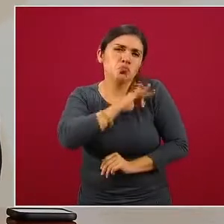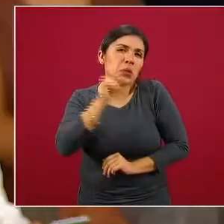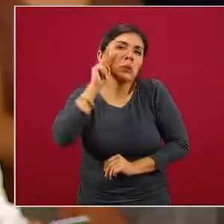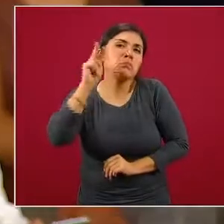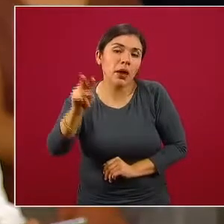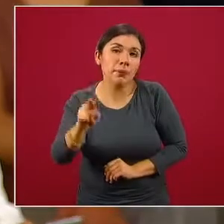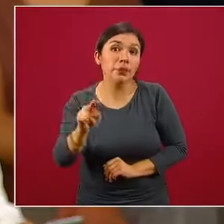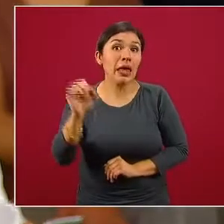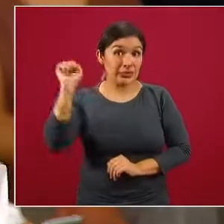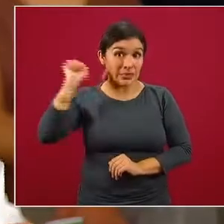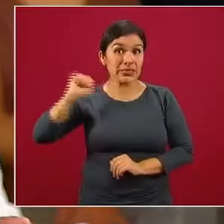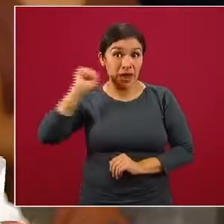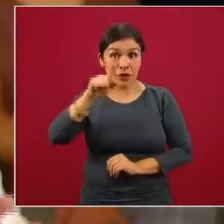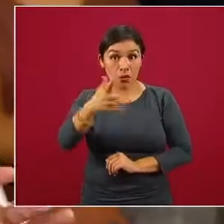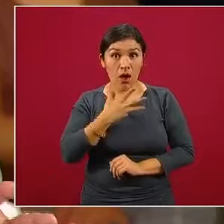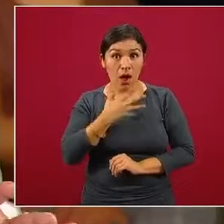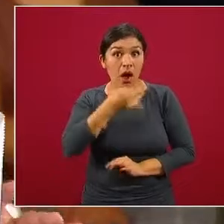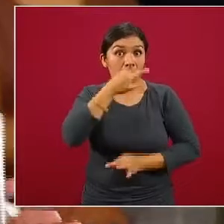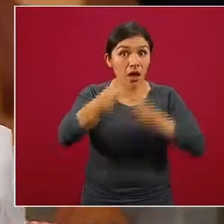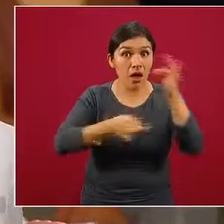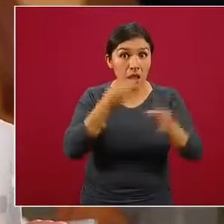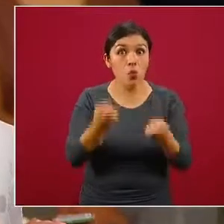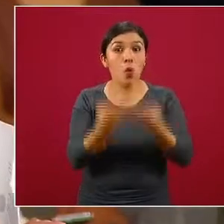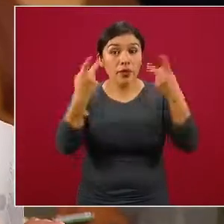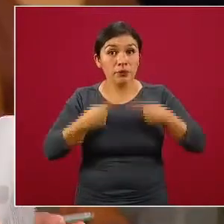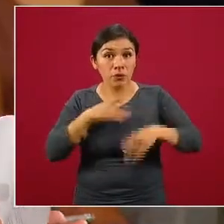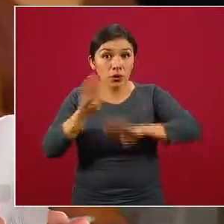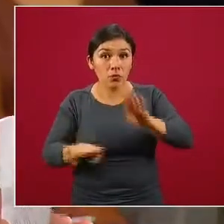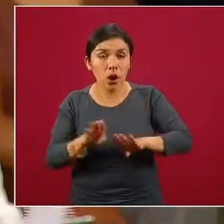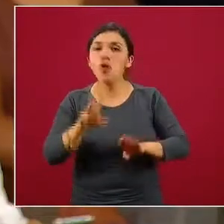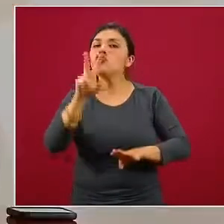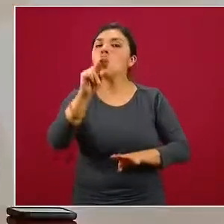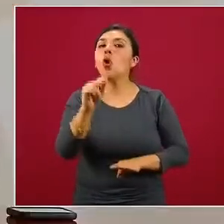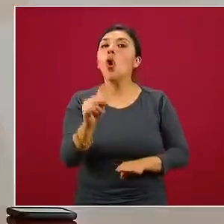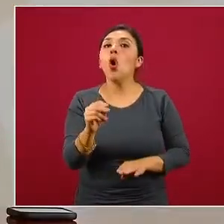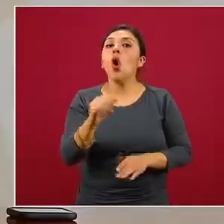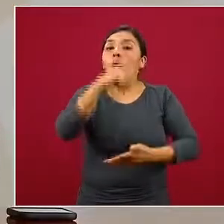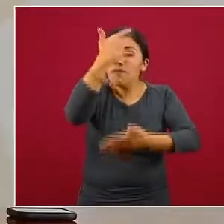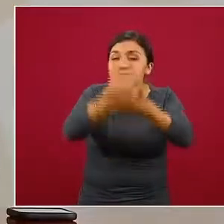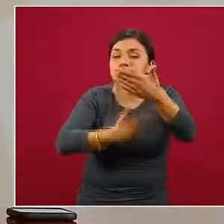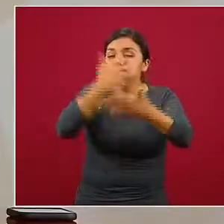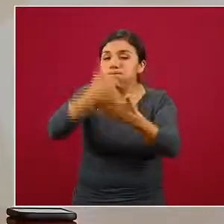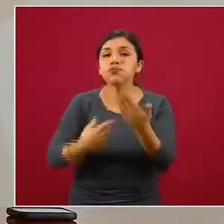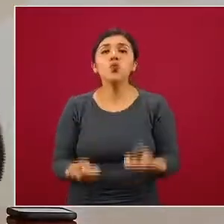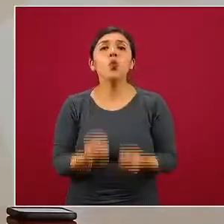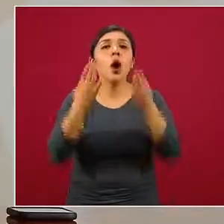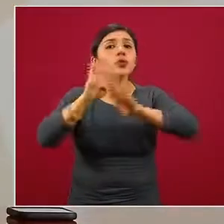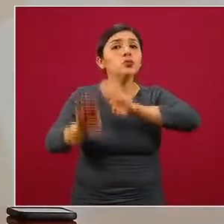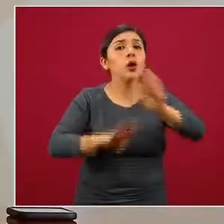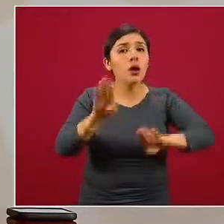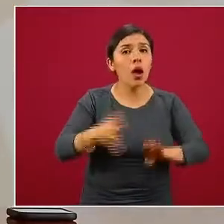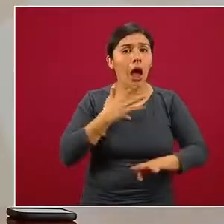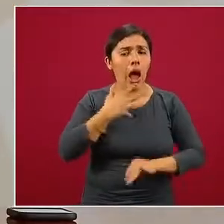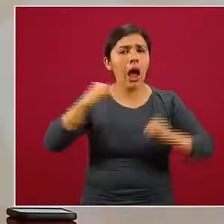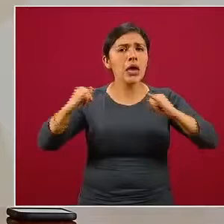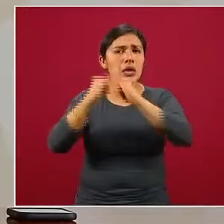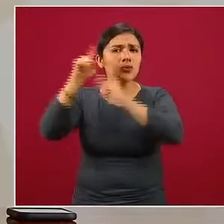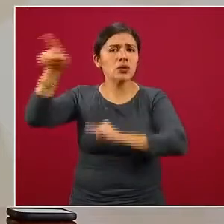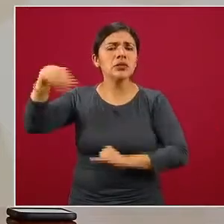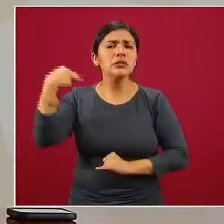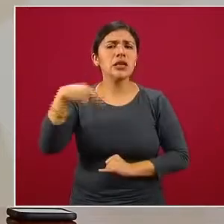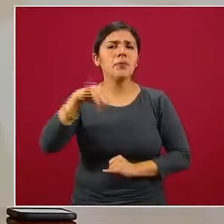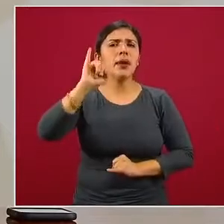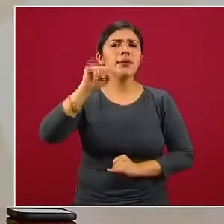Entonces, el sábado pasado usted dio un número de exceso de muertes. No de exceso. Las estadísticas de mortalidad, tenemos una institución que se llama